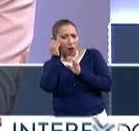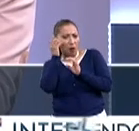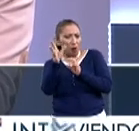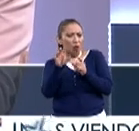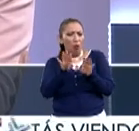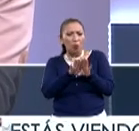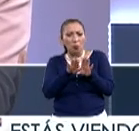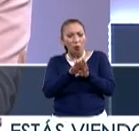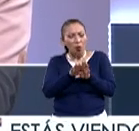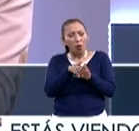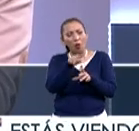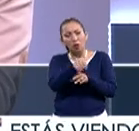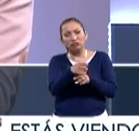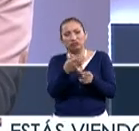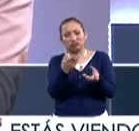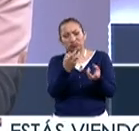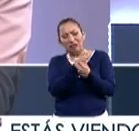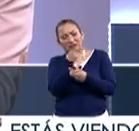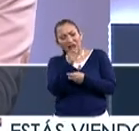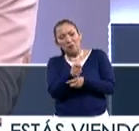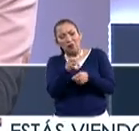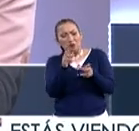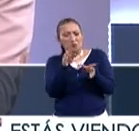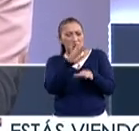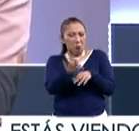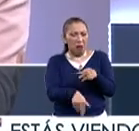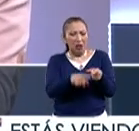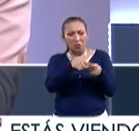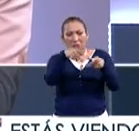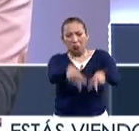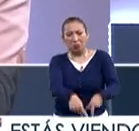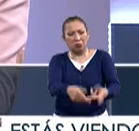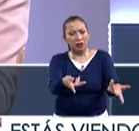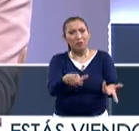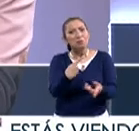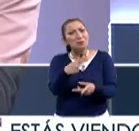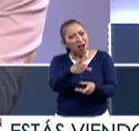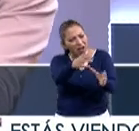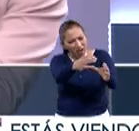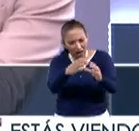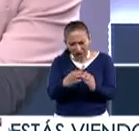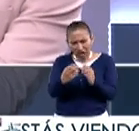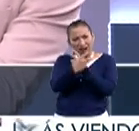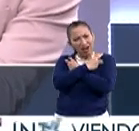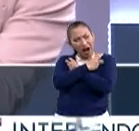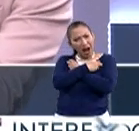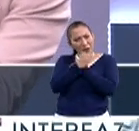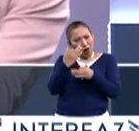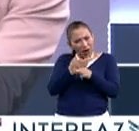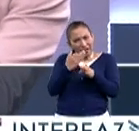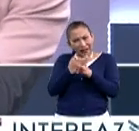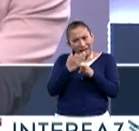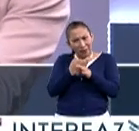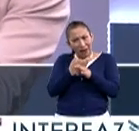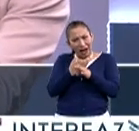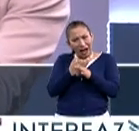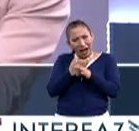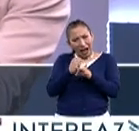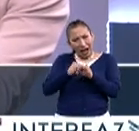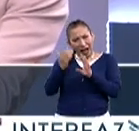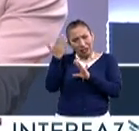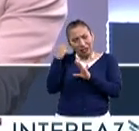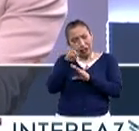olvido o de, en la actualidad, de cremación o de entierro? Pero la calavera para la época